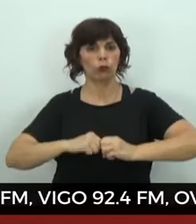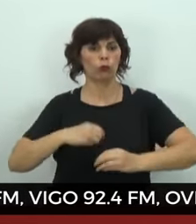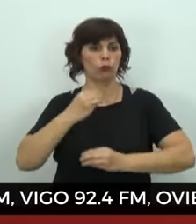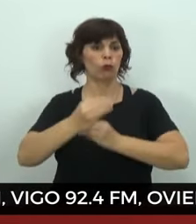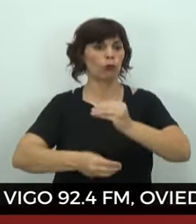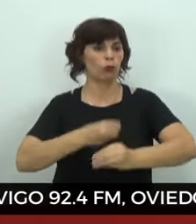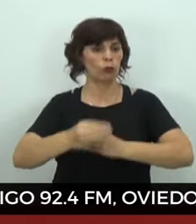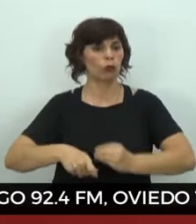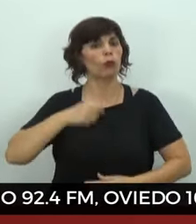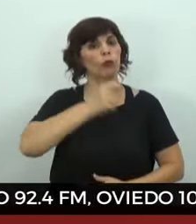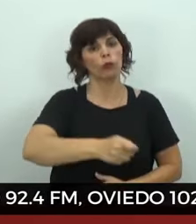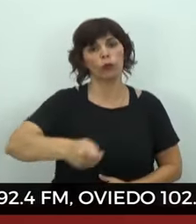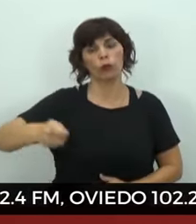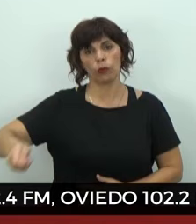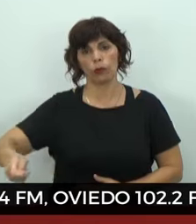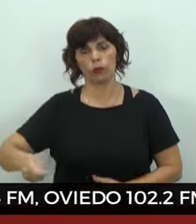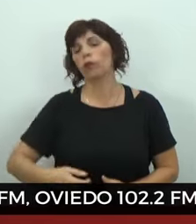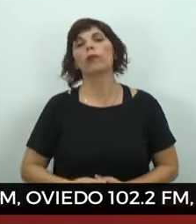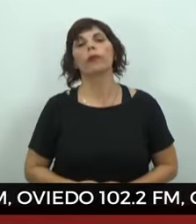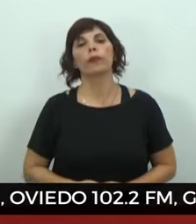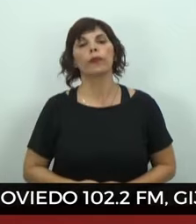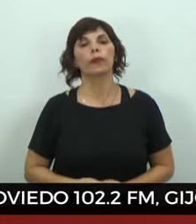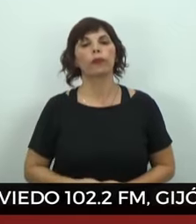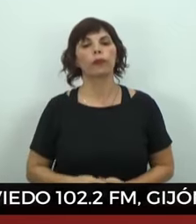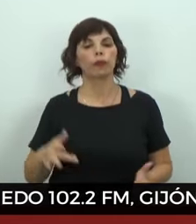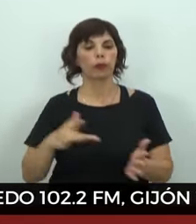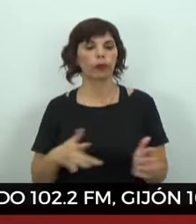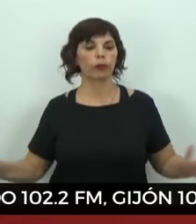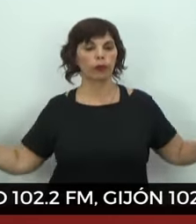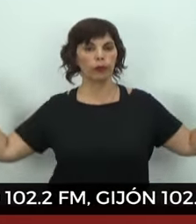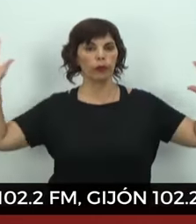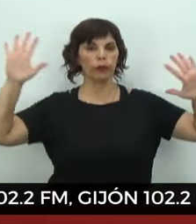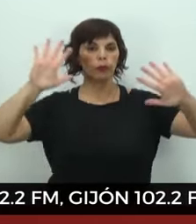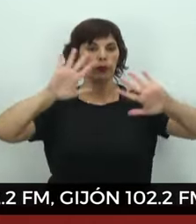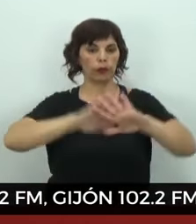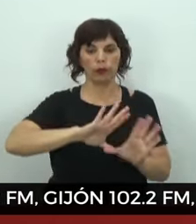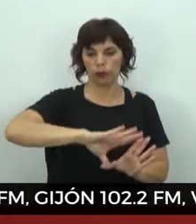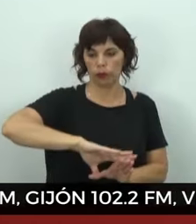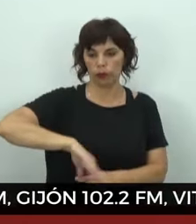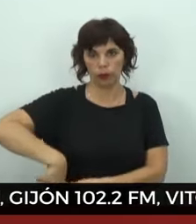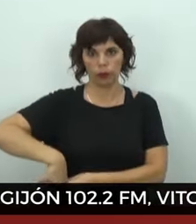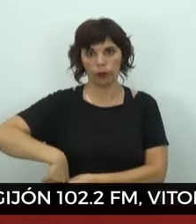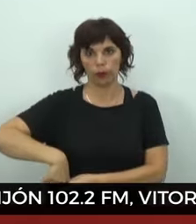Ese pacto, en la última noche, cuando Jesucristo estuvo